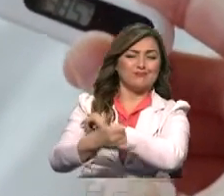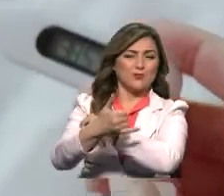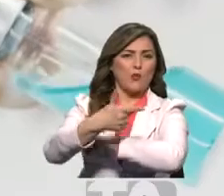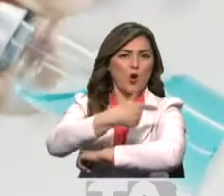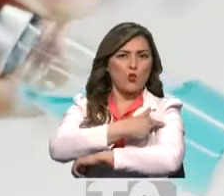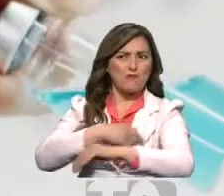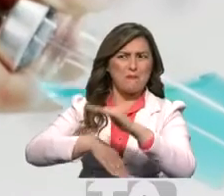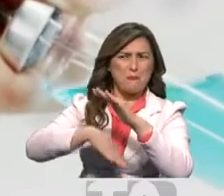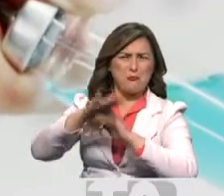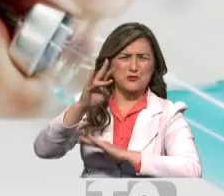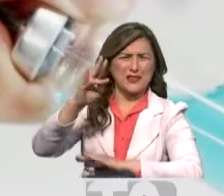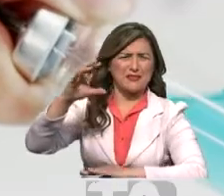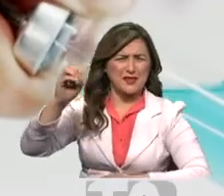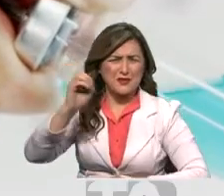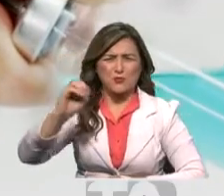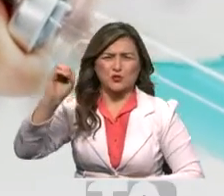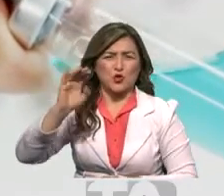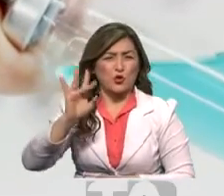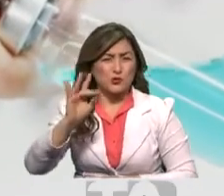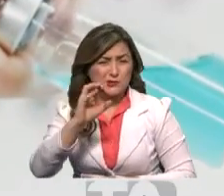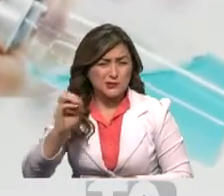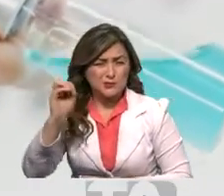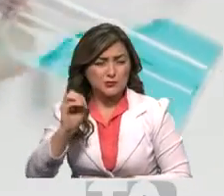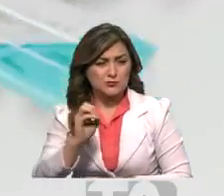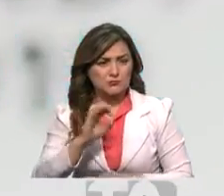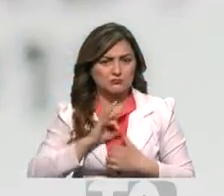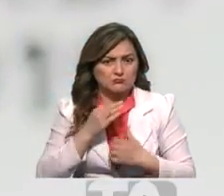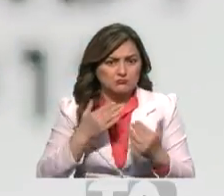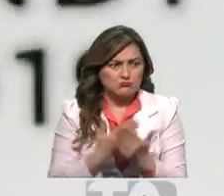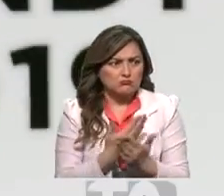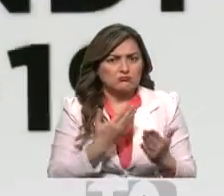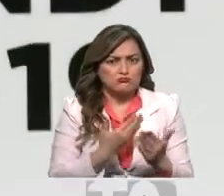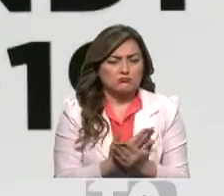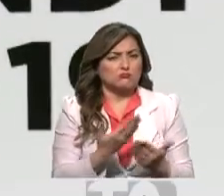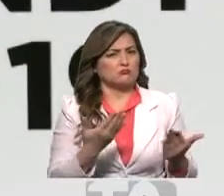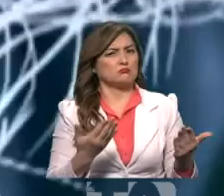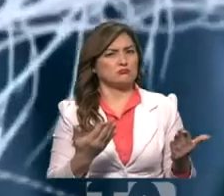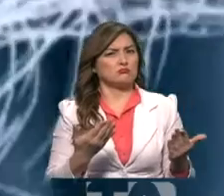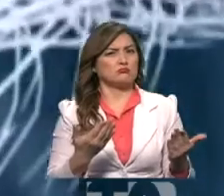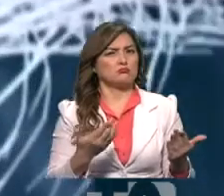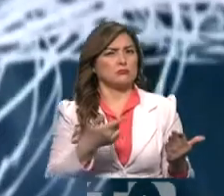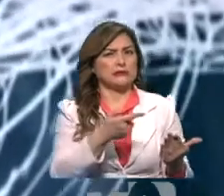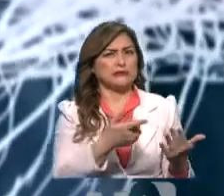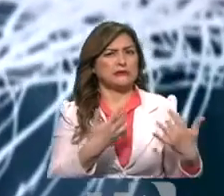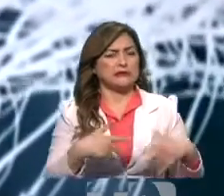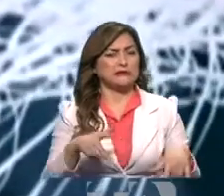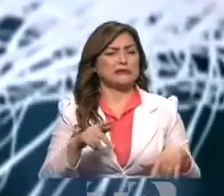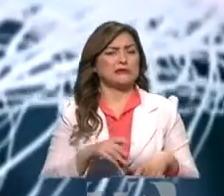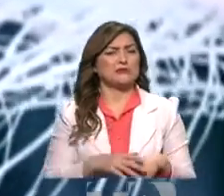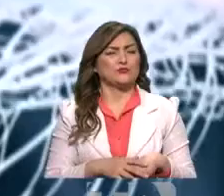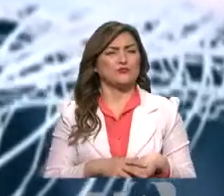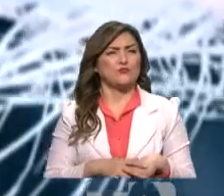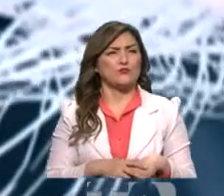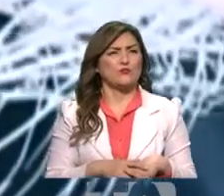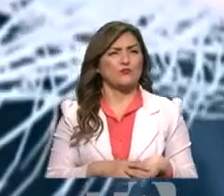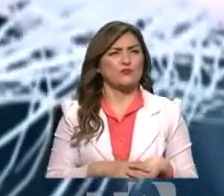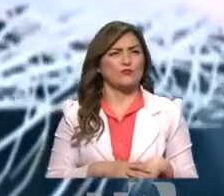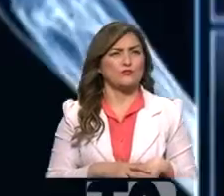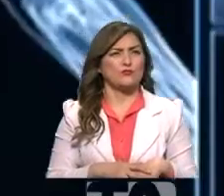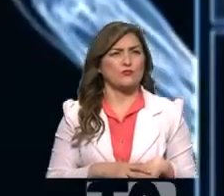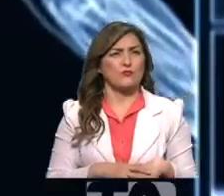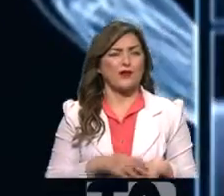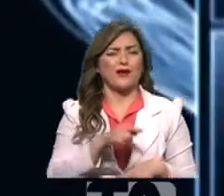de vacunación siguen presentando casos nuevos de COVID, a pesar de que no tiene nada que ver con lo peor de la pandemia en ese